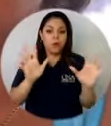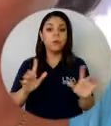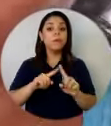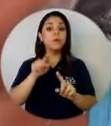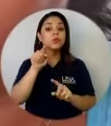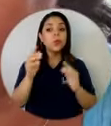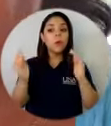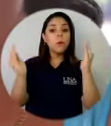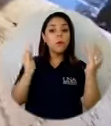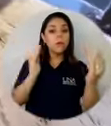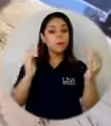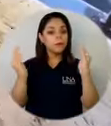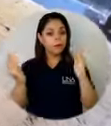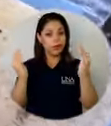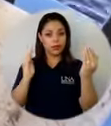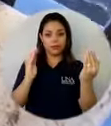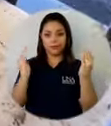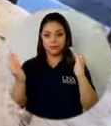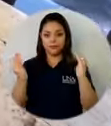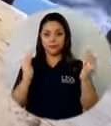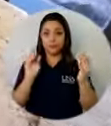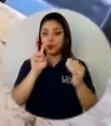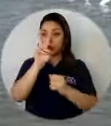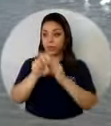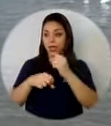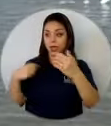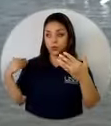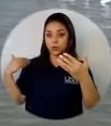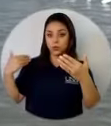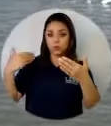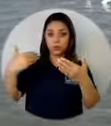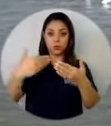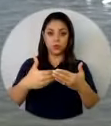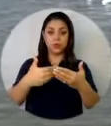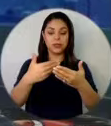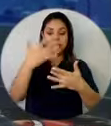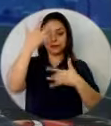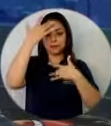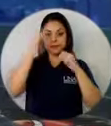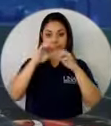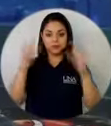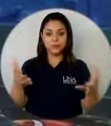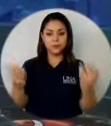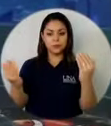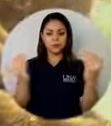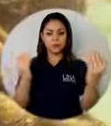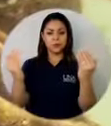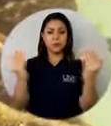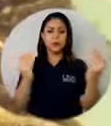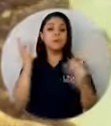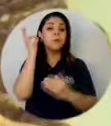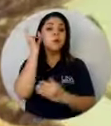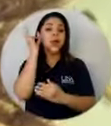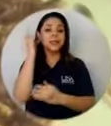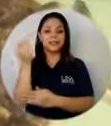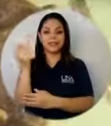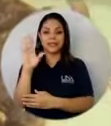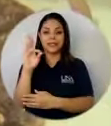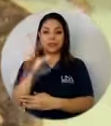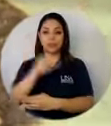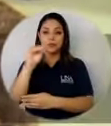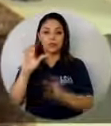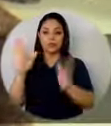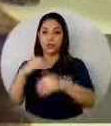2 años después del choque inicial, las tasas, por ejemplo, de desempleo de las mujeres son alrededor de un